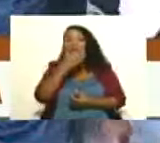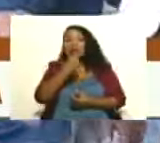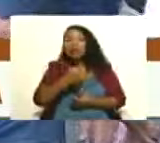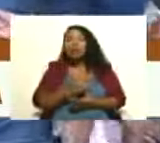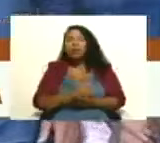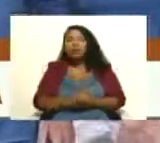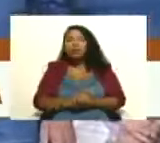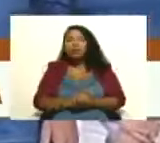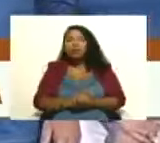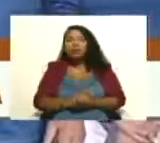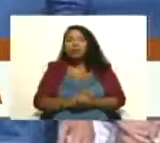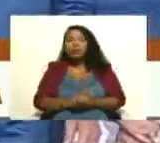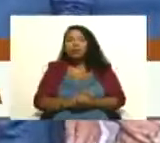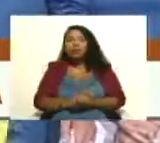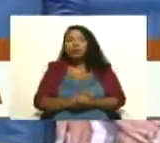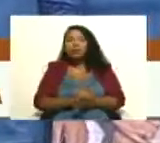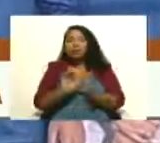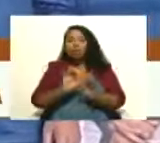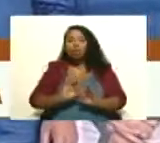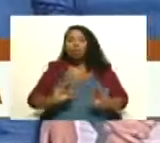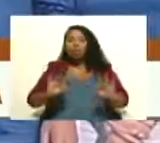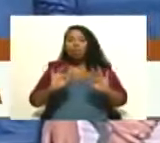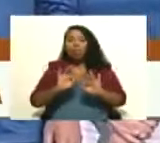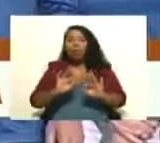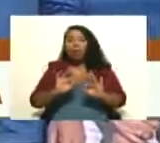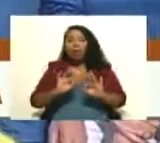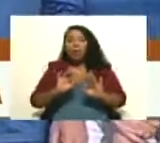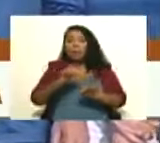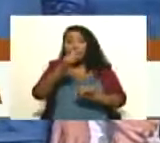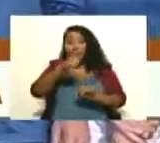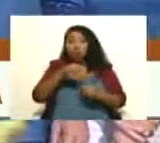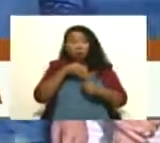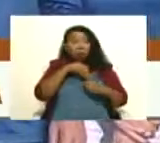Que nadie se quede sin votar.